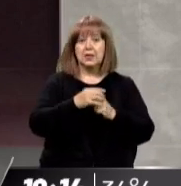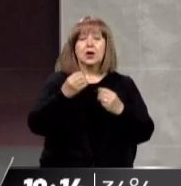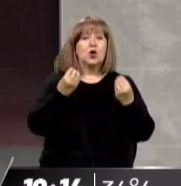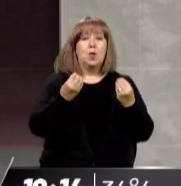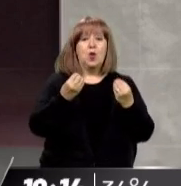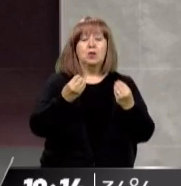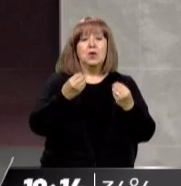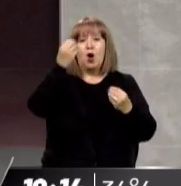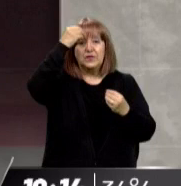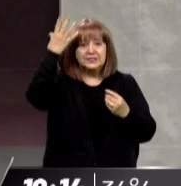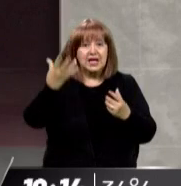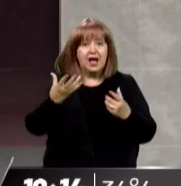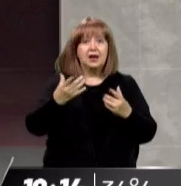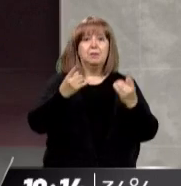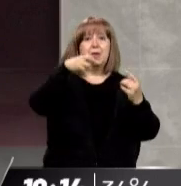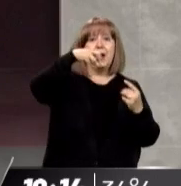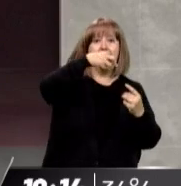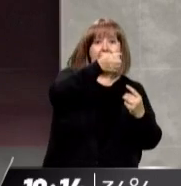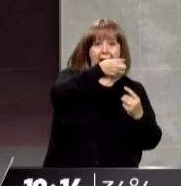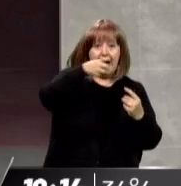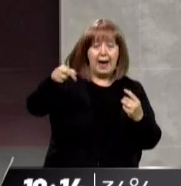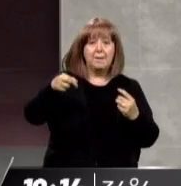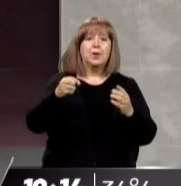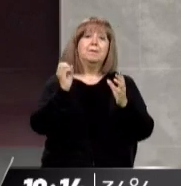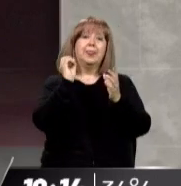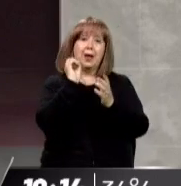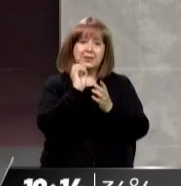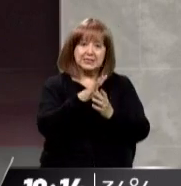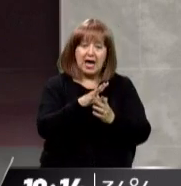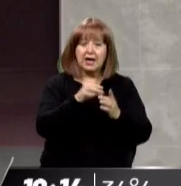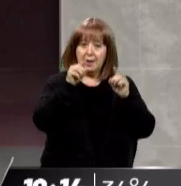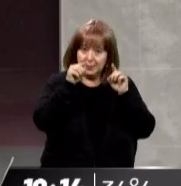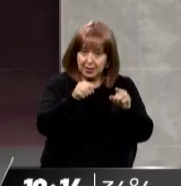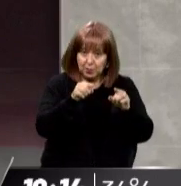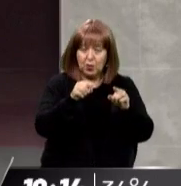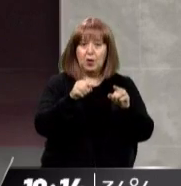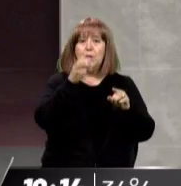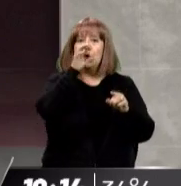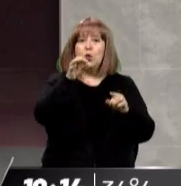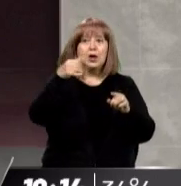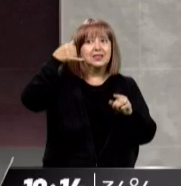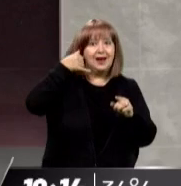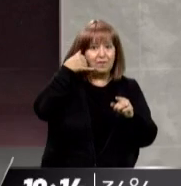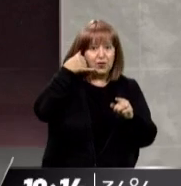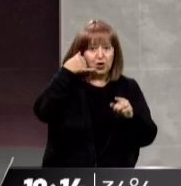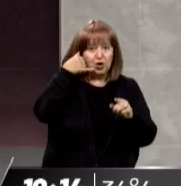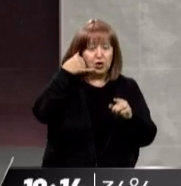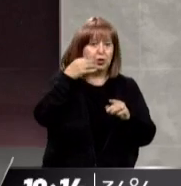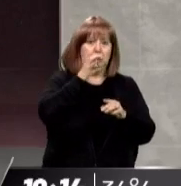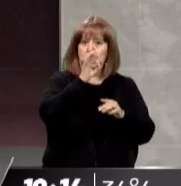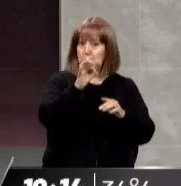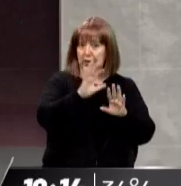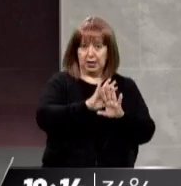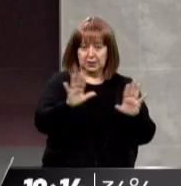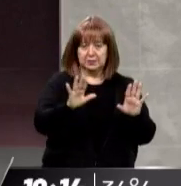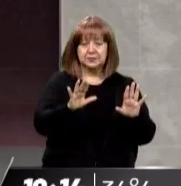de canales oficiales, como es la misma aplicación, que te pueden enviar mensajes. Sí, notificaciones ahí. Sí. Exactamente. Siempre desde allí, desde el medio en el